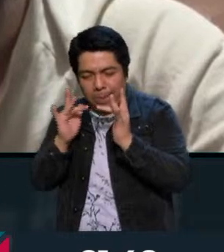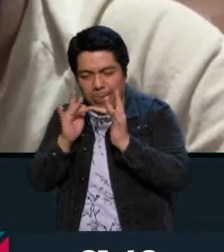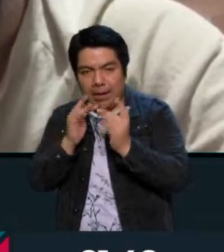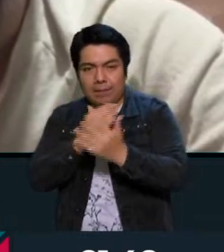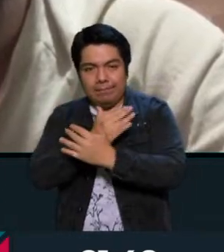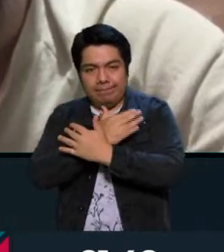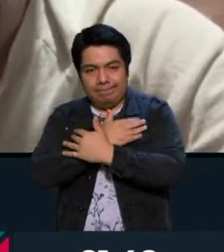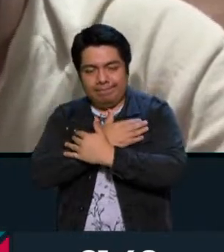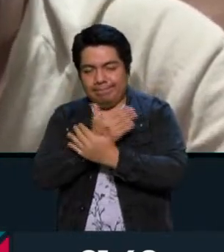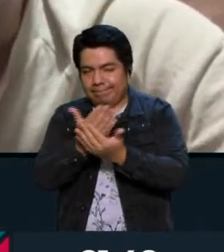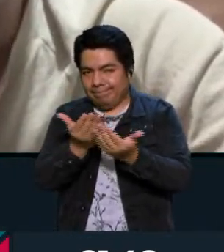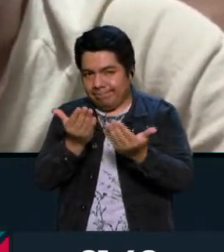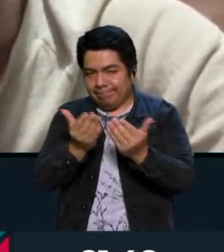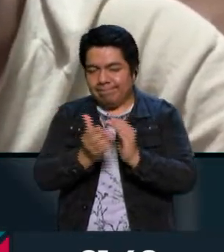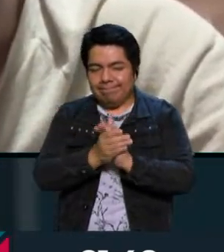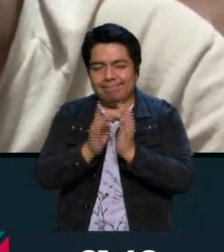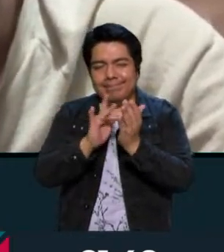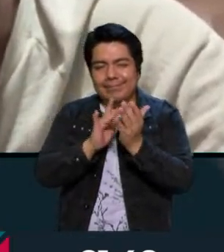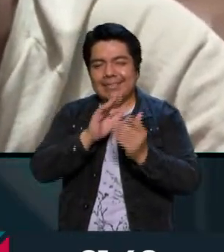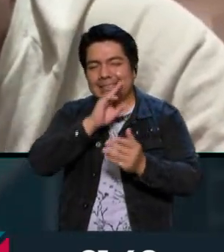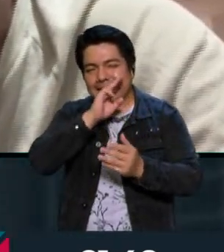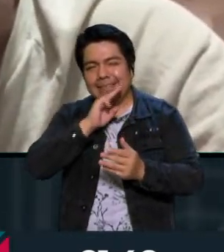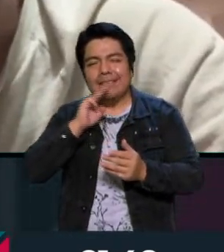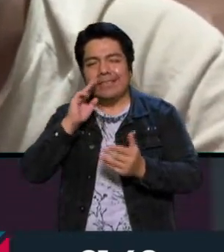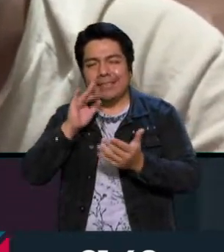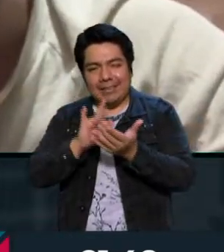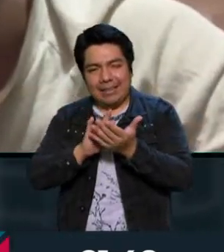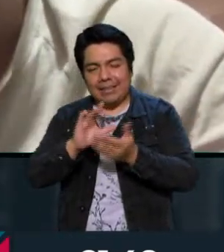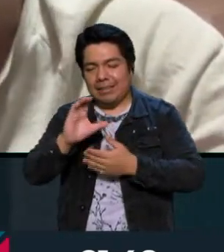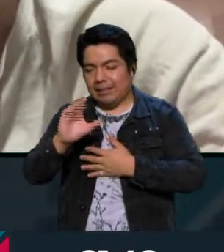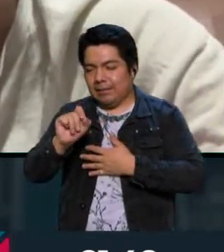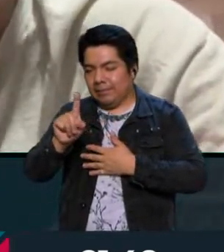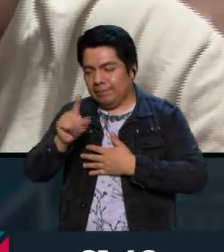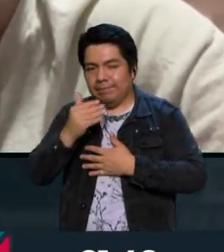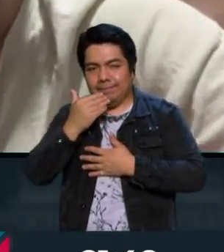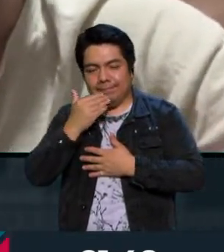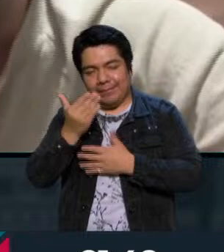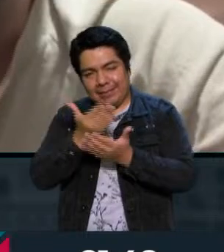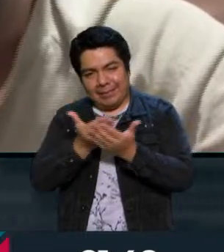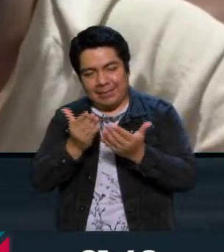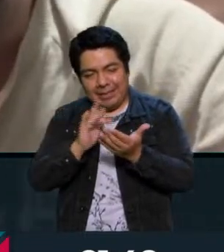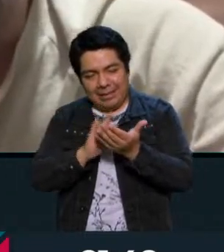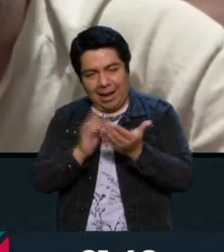fuerte abrazo. Gracias, Braulio. Gracias a Capital 21 siempre por el espacio para